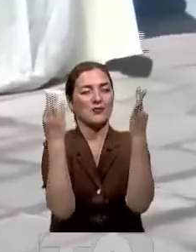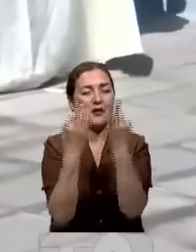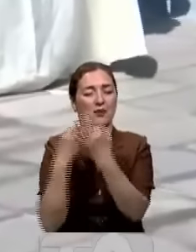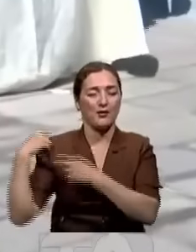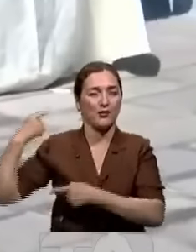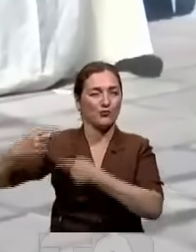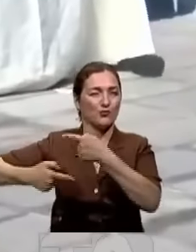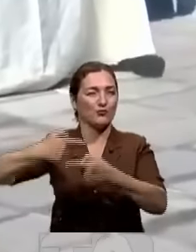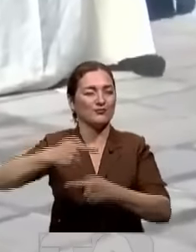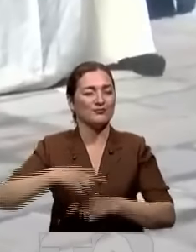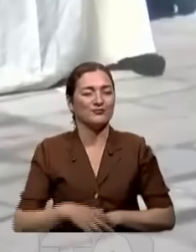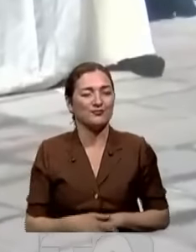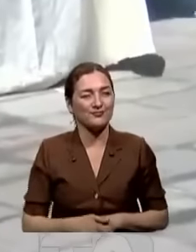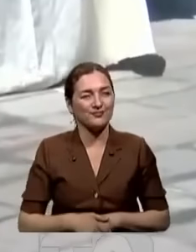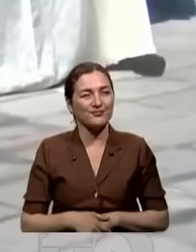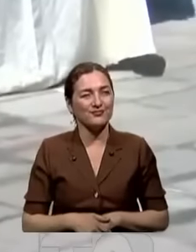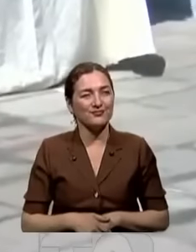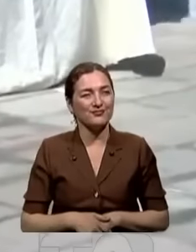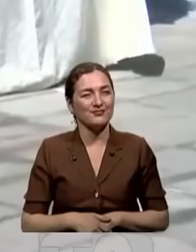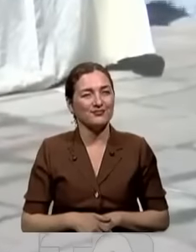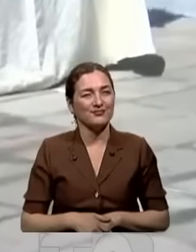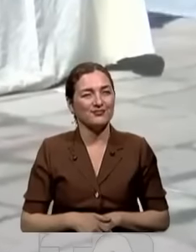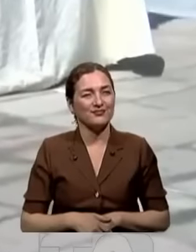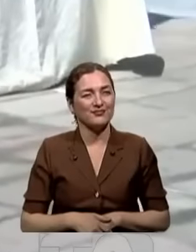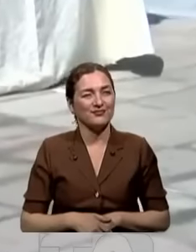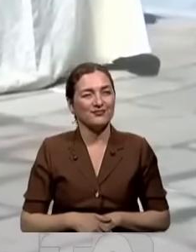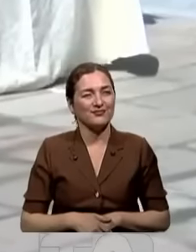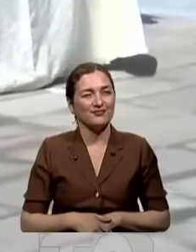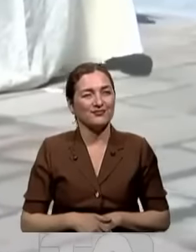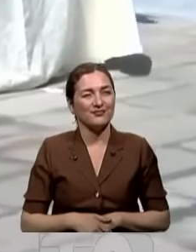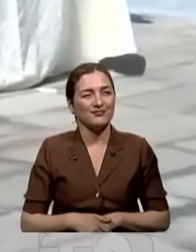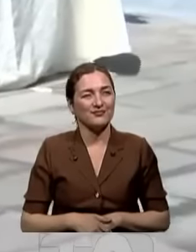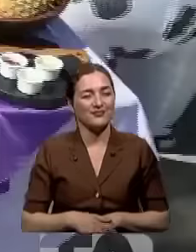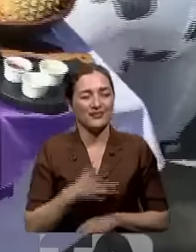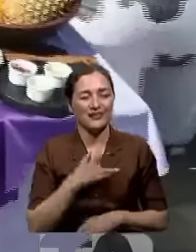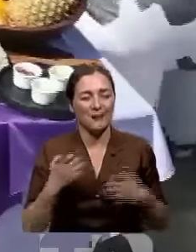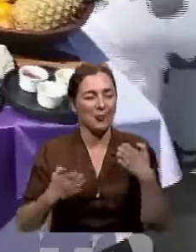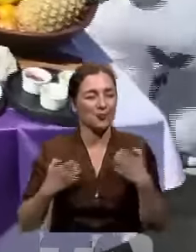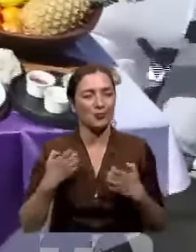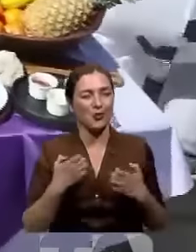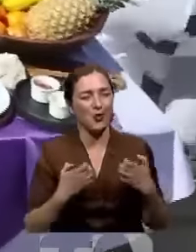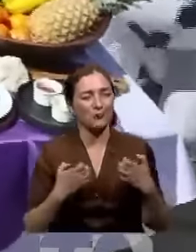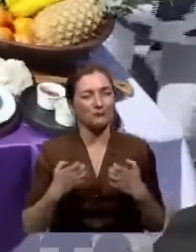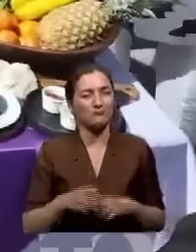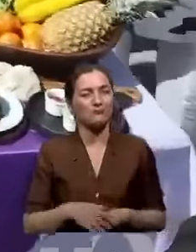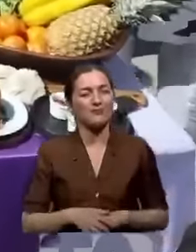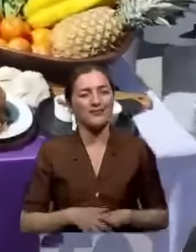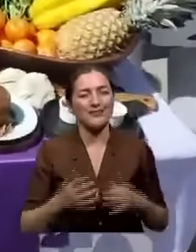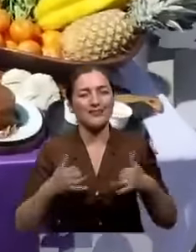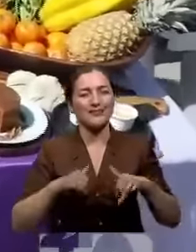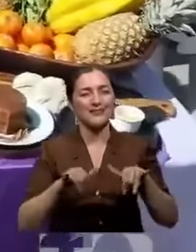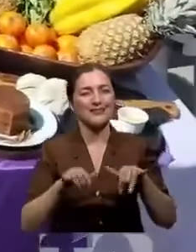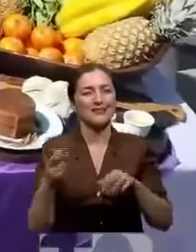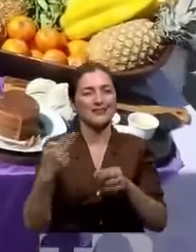Machachi para el mundo. Eso sí, sí, Dios le pague por esto, que esta emoción que me da. Y seguiremos aportando,